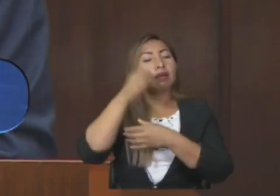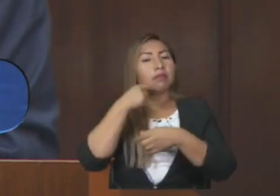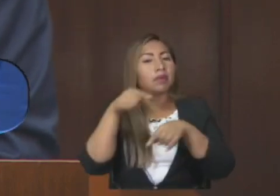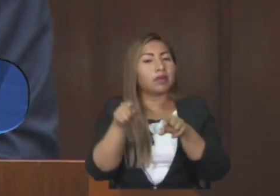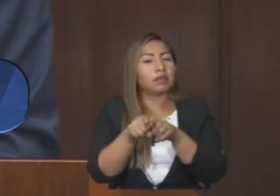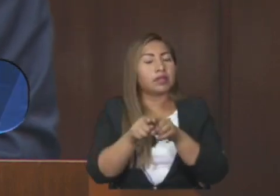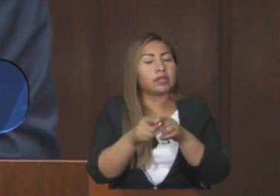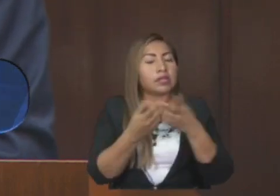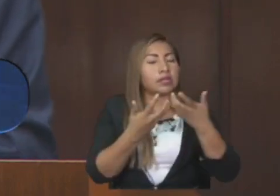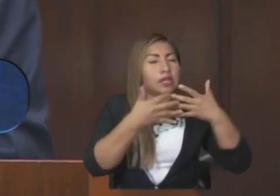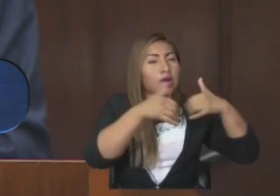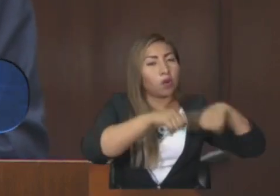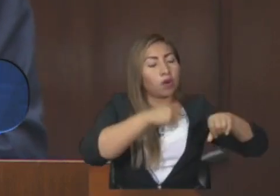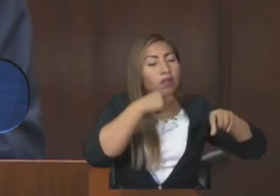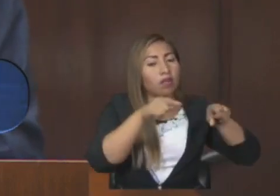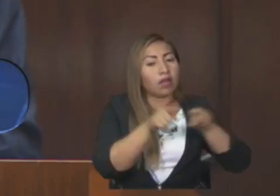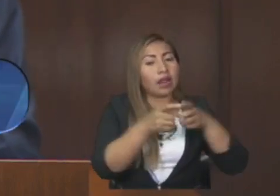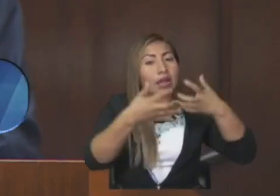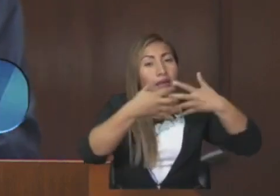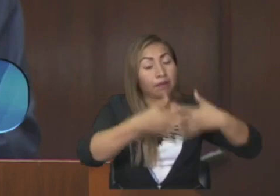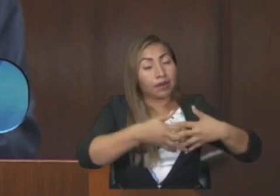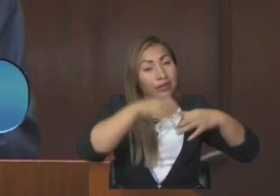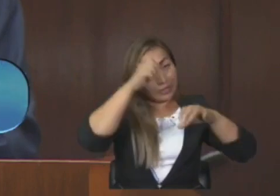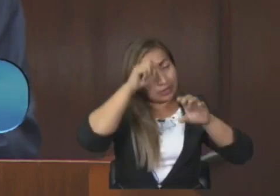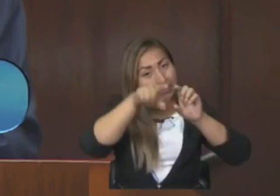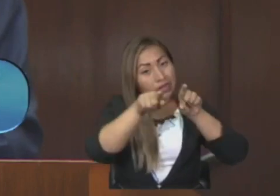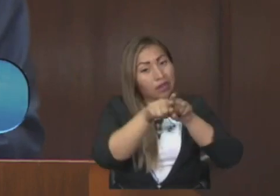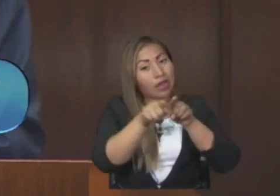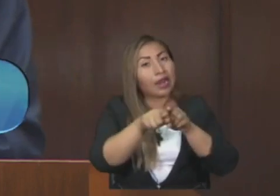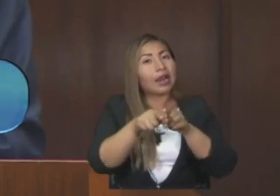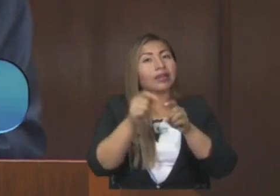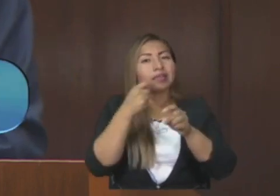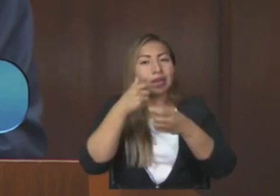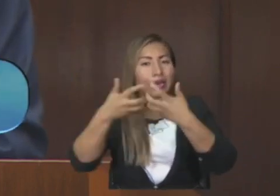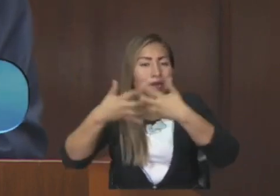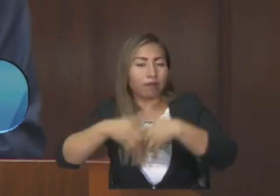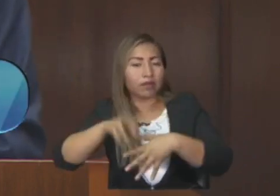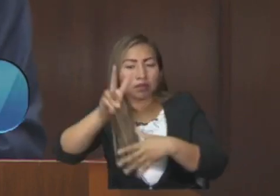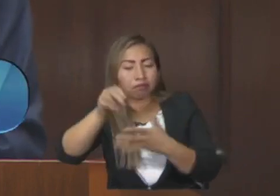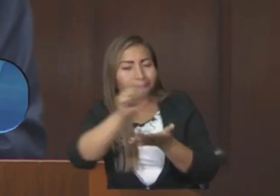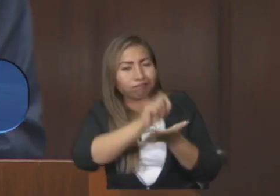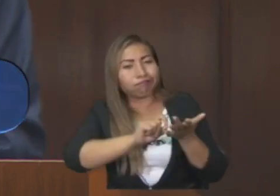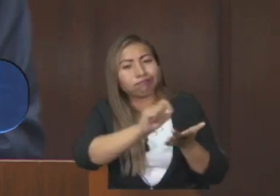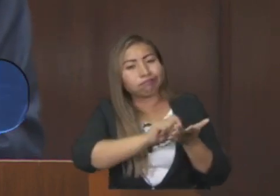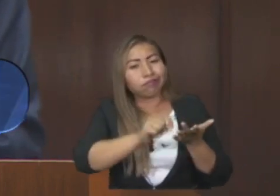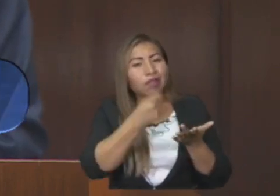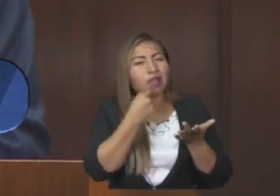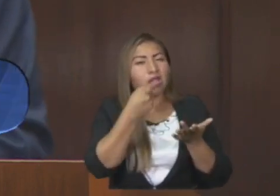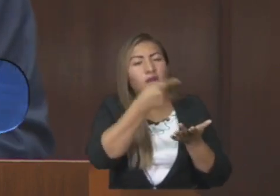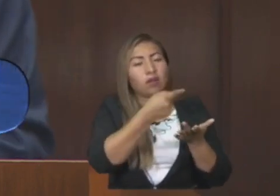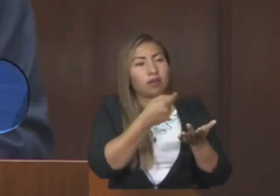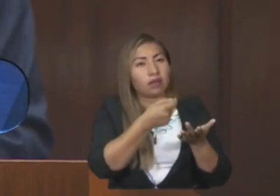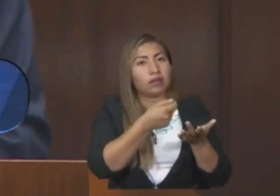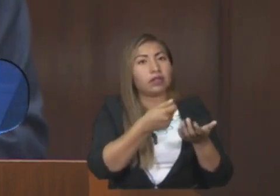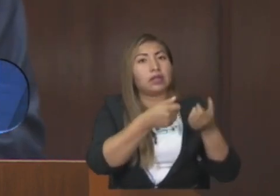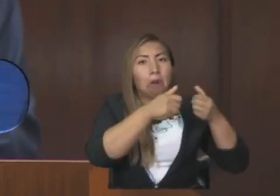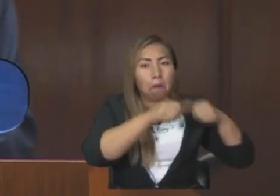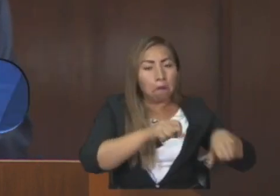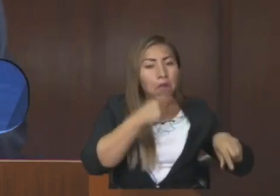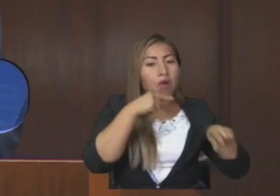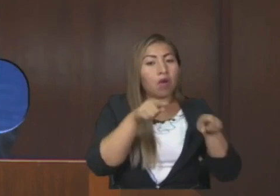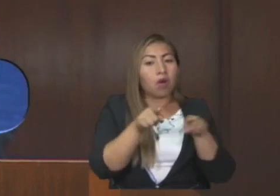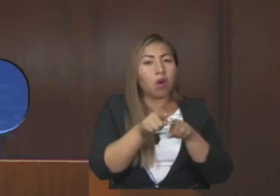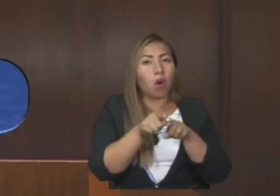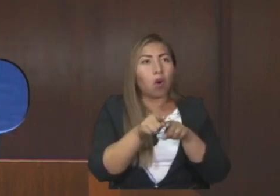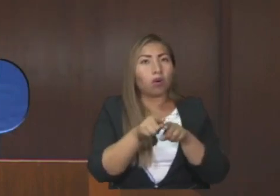Gobierno Nacional, la empresa decida no firmar el contrato que corresponde a dicho acuerdo? ¿Surgieron cambios en el